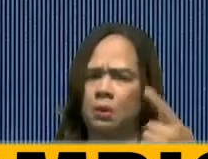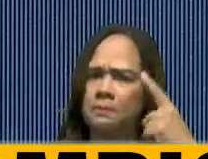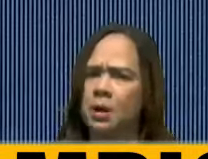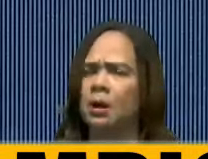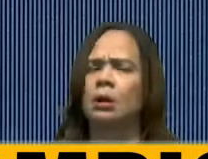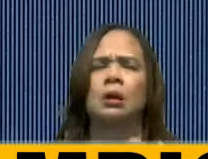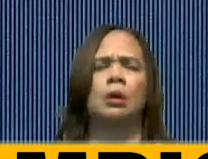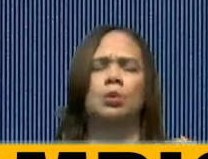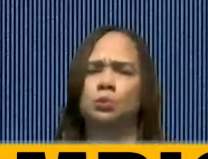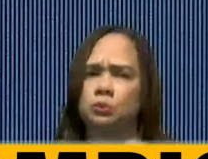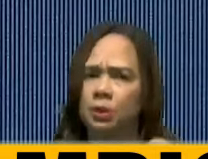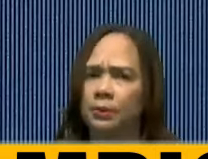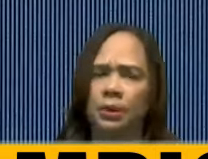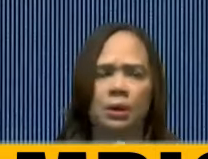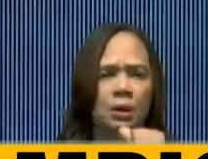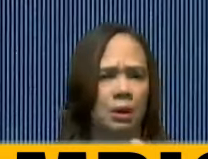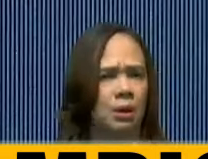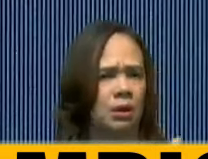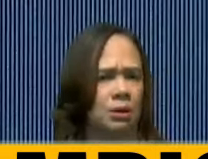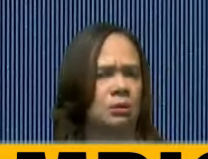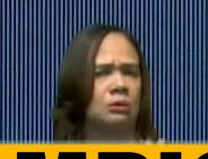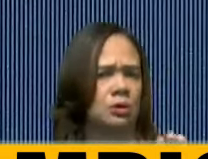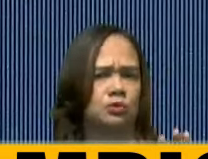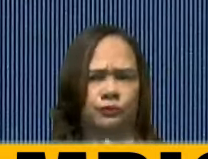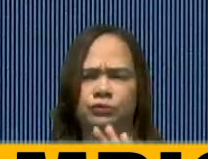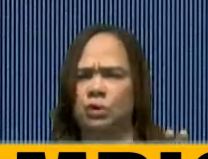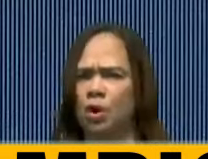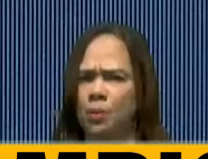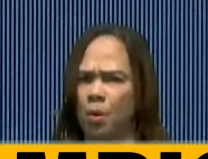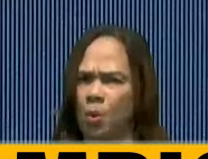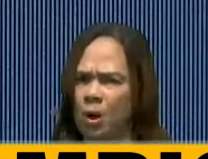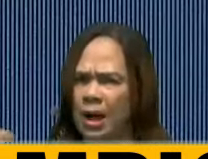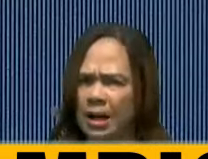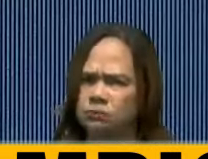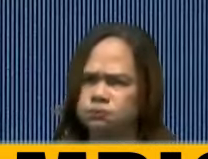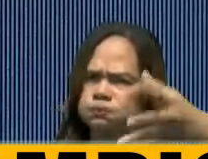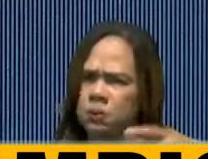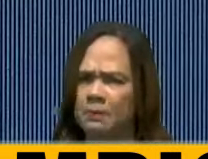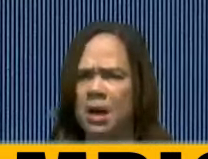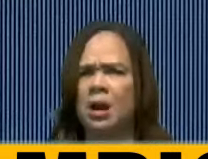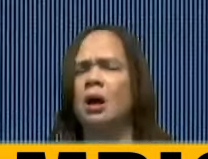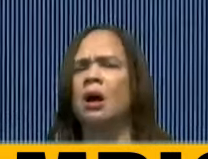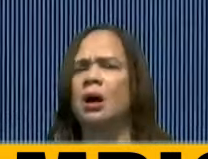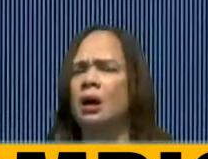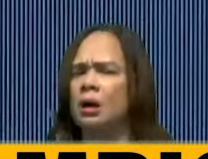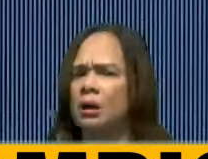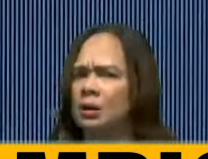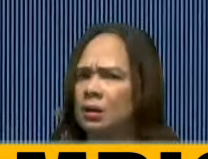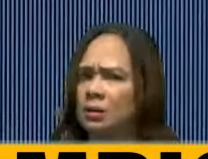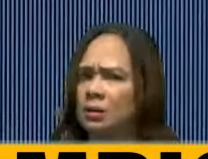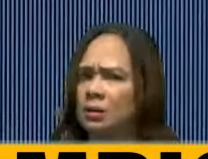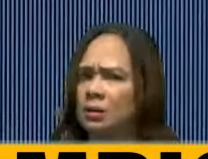realizar una labor inherente a a su función eso no debería de ser y eh las medidas relacionadas a la